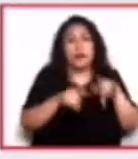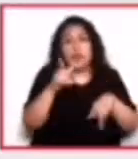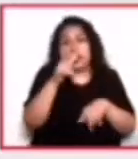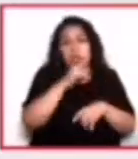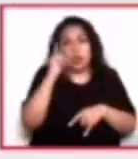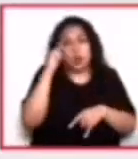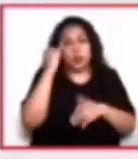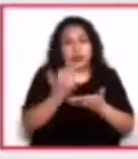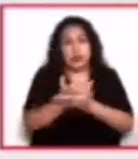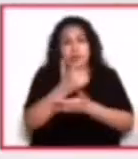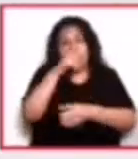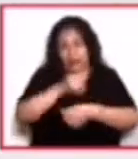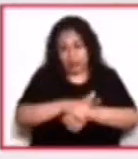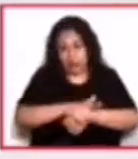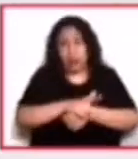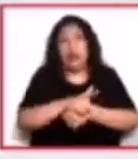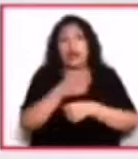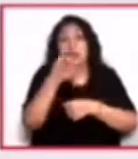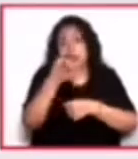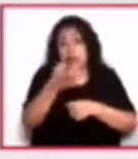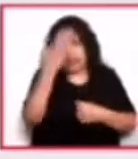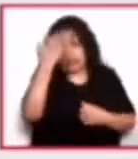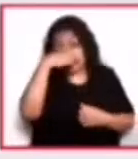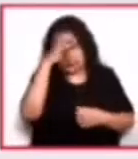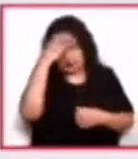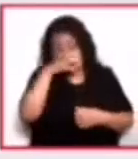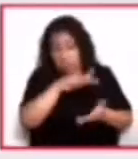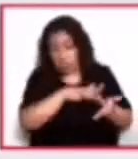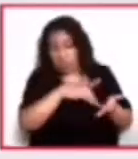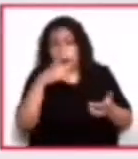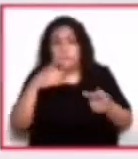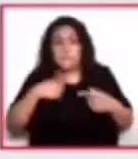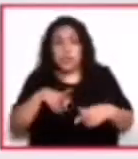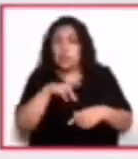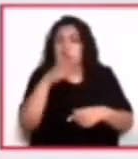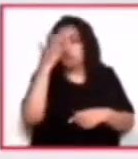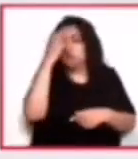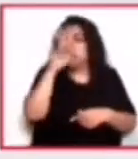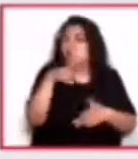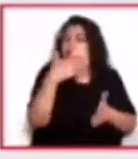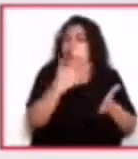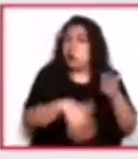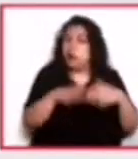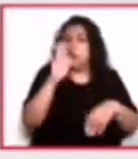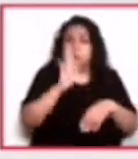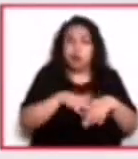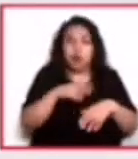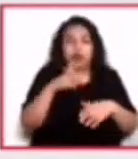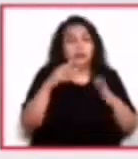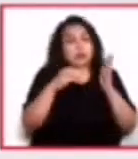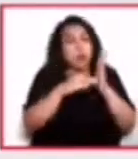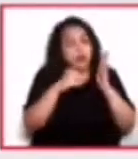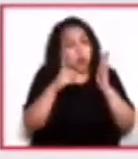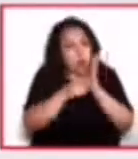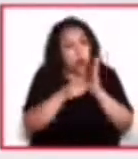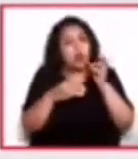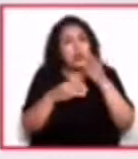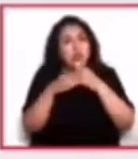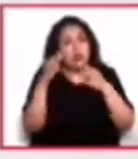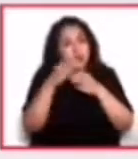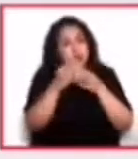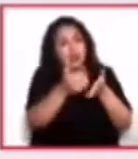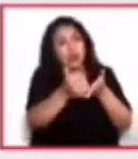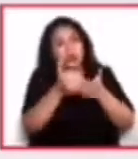Indígenas Nacionales. A partir de esta experiencia, sus creadores reconocen que falta trabajar en una metodología y materiales que les